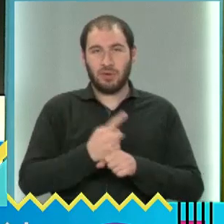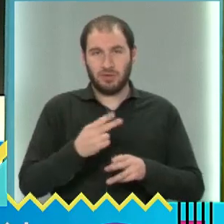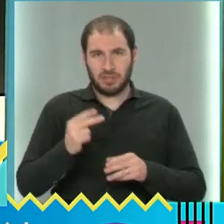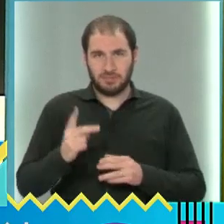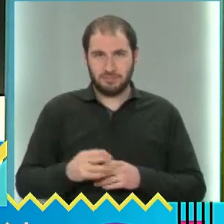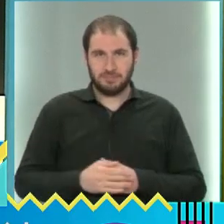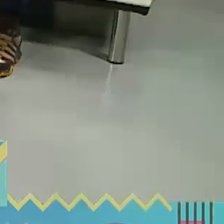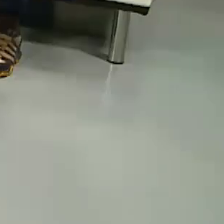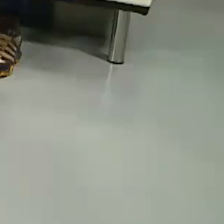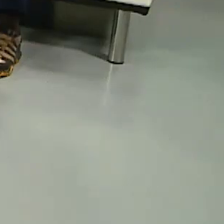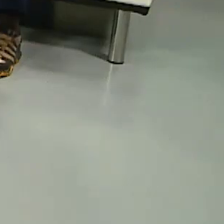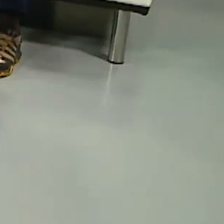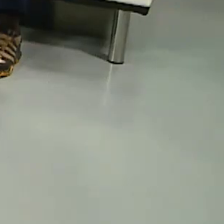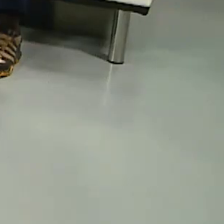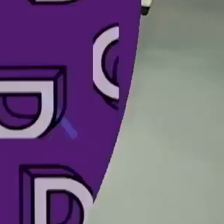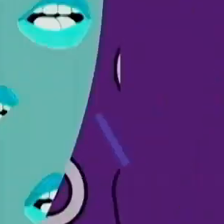pausa. Ya venimos.